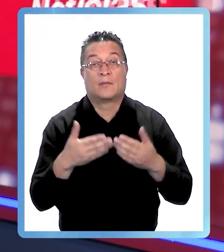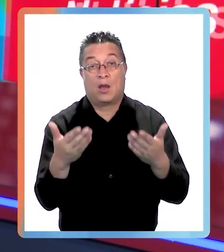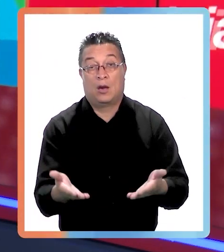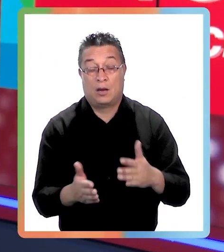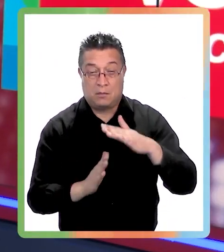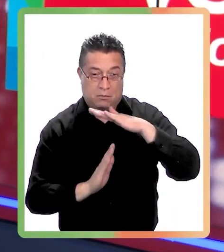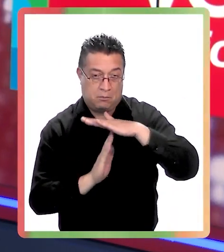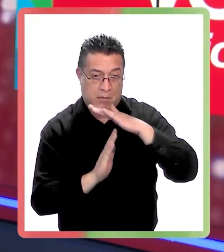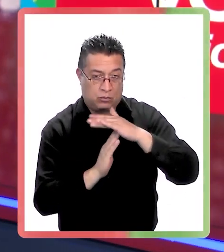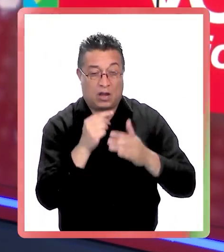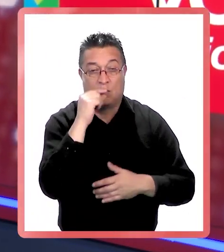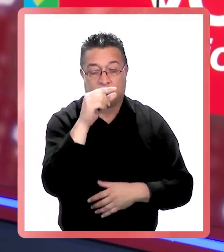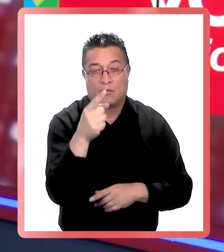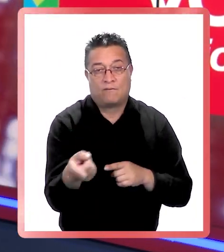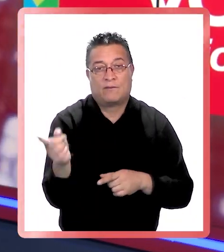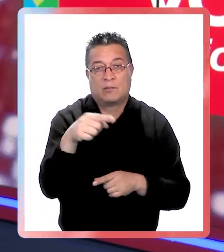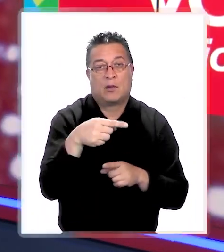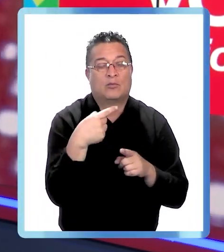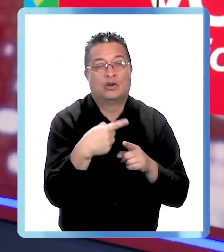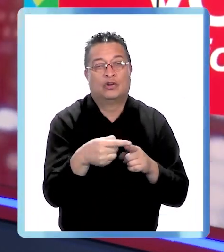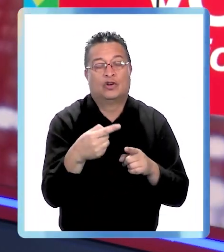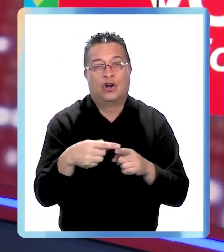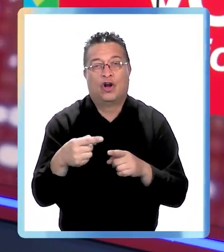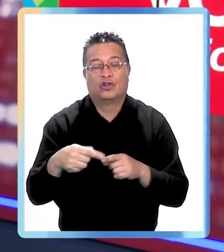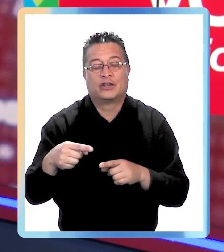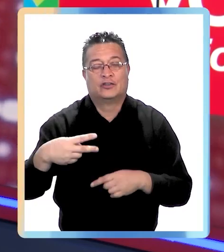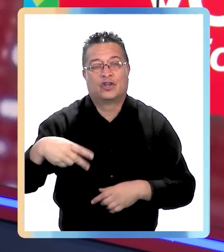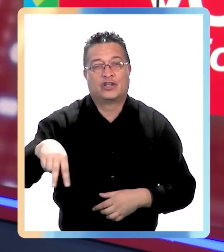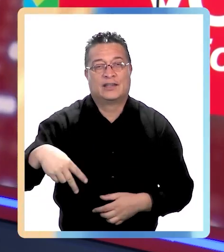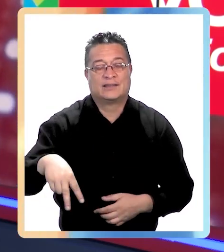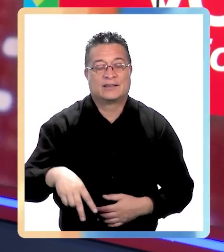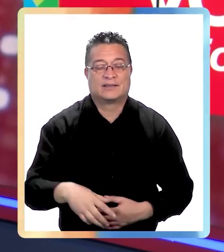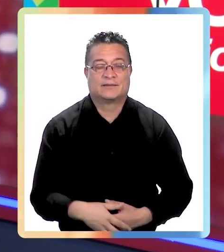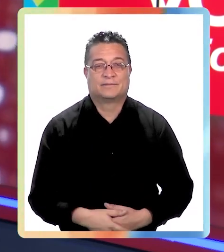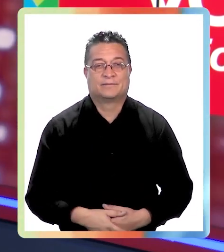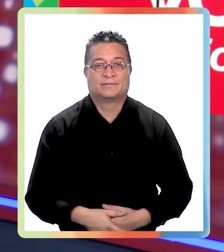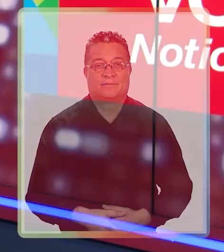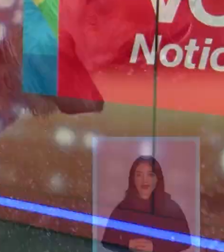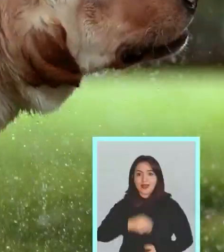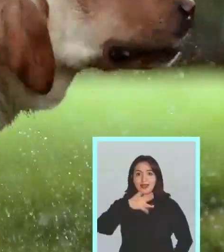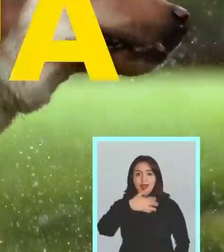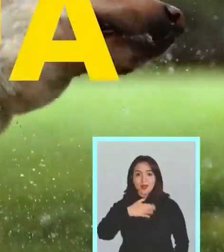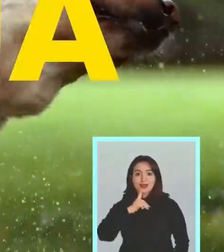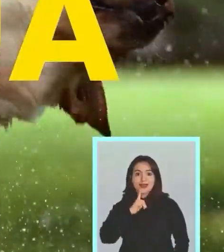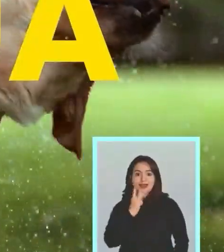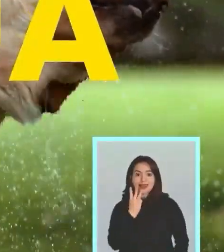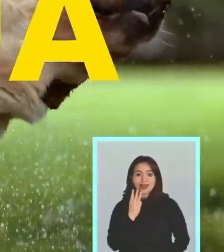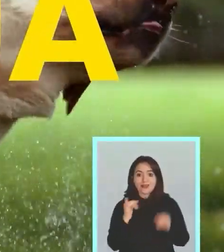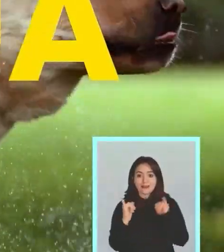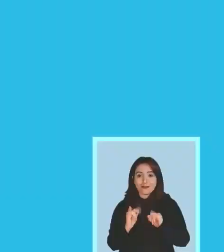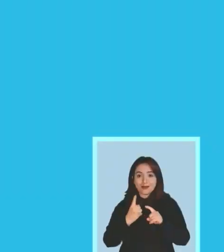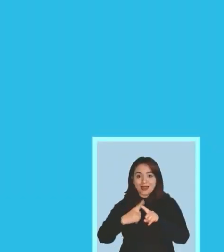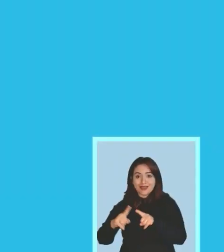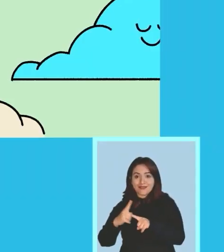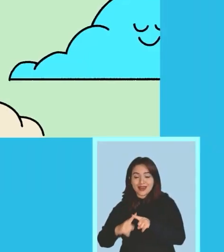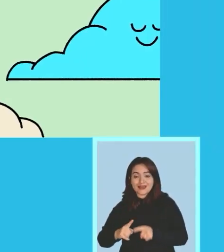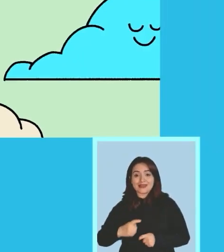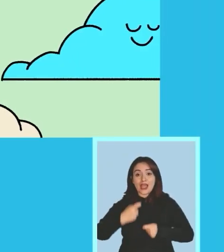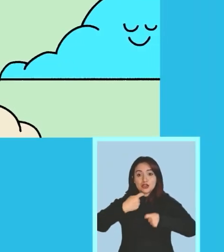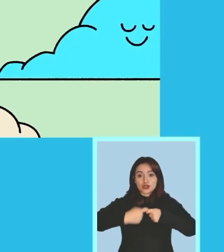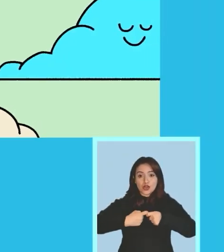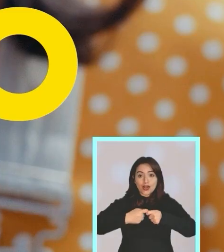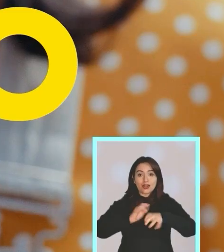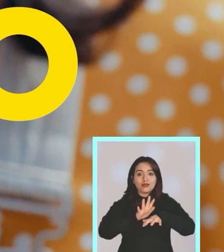Vamos a una pequeña pausa y ya volvemos con la revisión de más noticias. No se vaya. El agua tal como la conocemos tiene